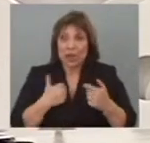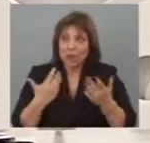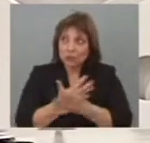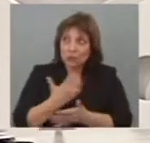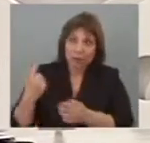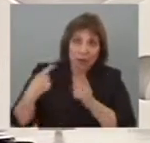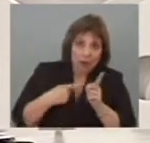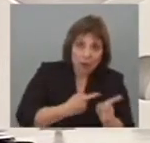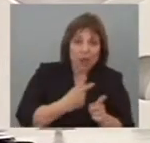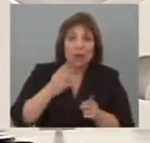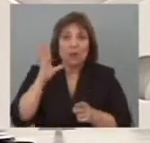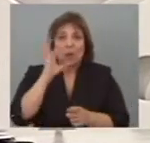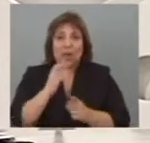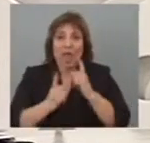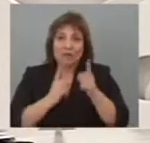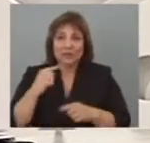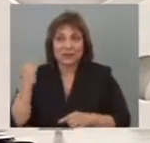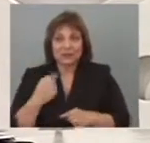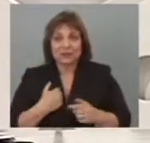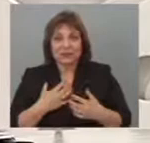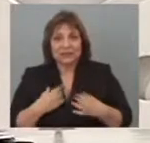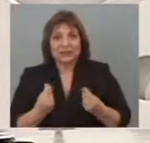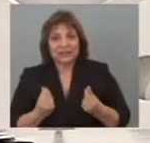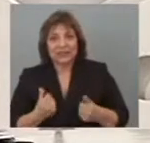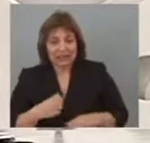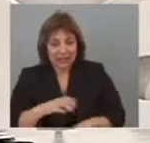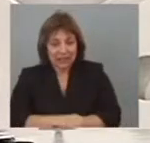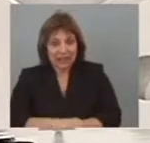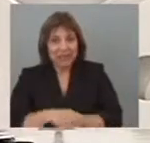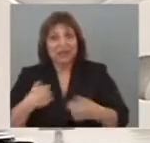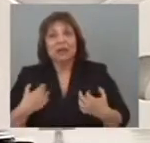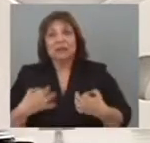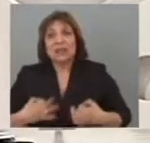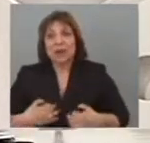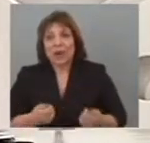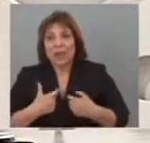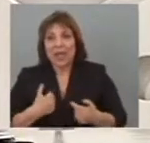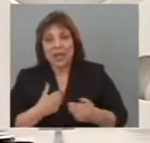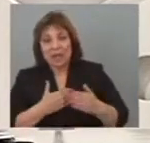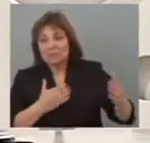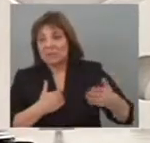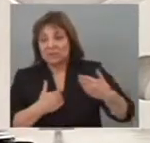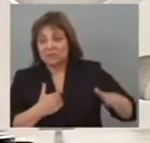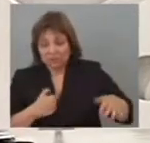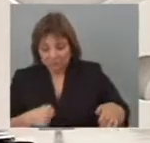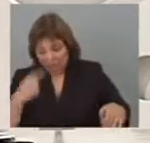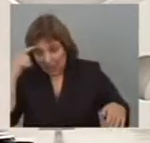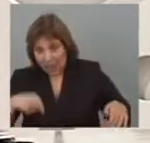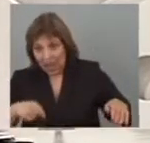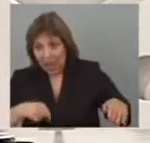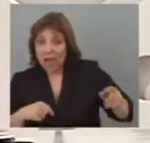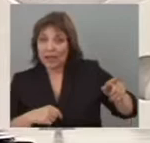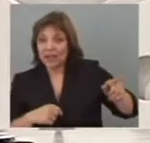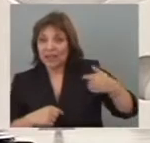de alguna forma, los agresores a veces dicen sentirse seguros con este sistema, pero lo más importante es que aleja al agresor de esa amenaza